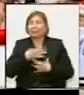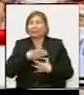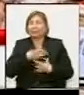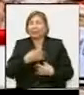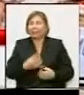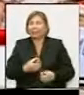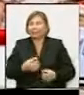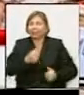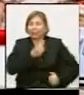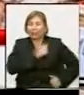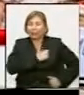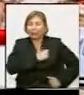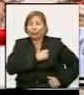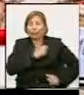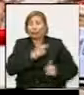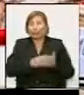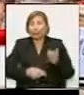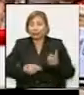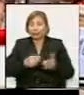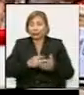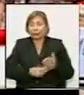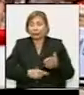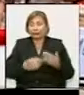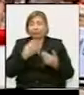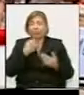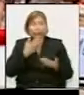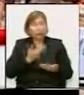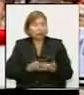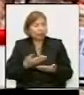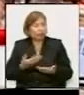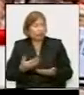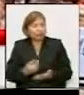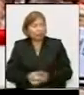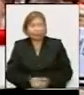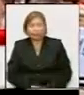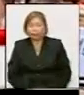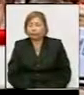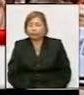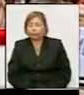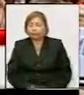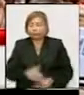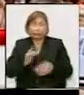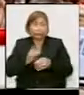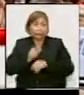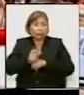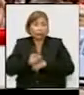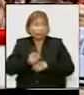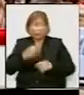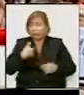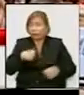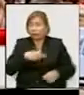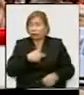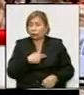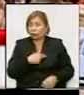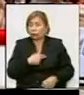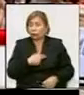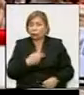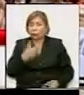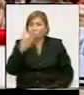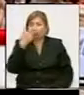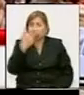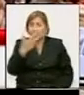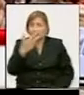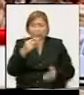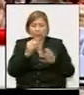Fuerzas Armadas o de los activos críticos nacionales, sino es un asunto que es transversal a todos nosotros. Quiero tocar